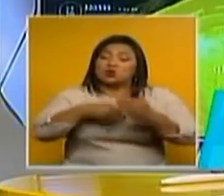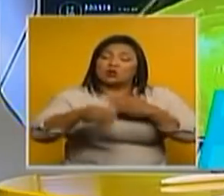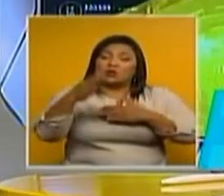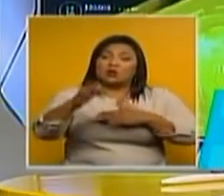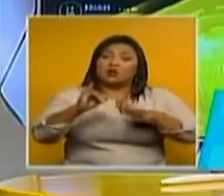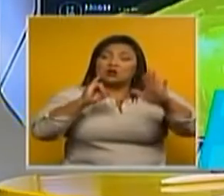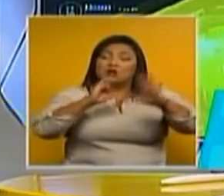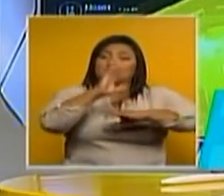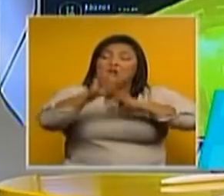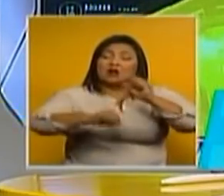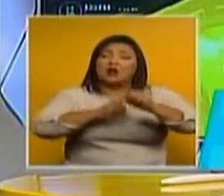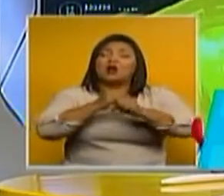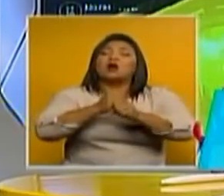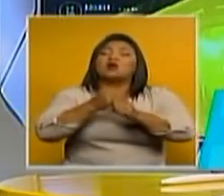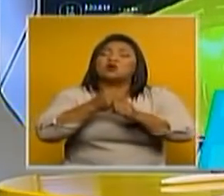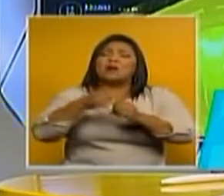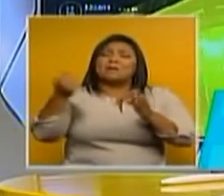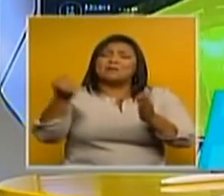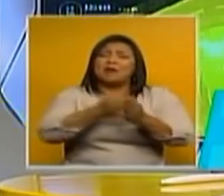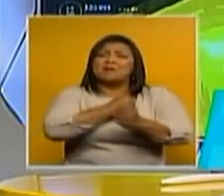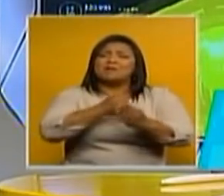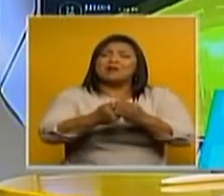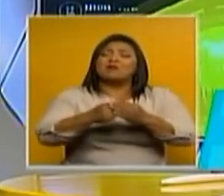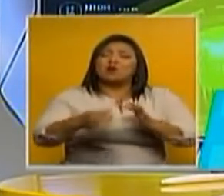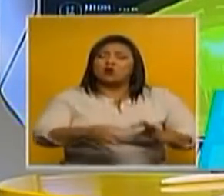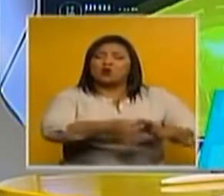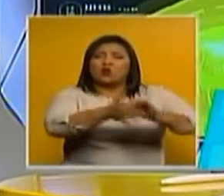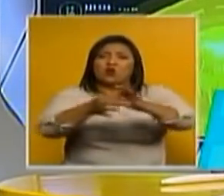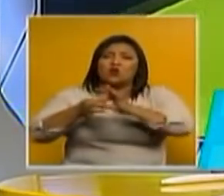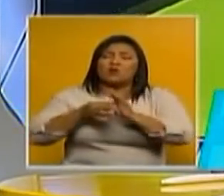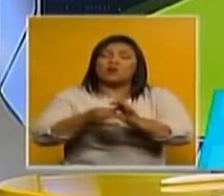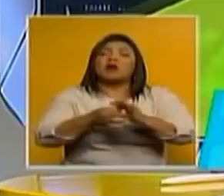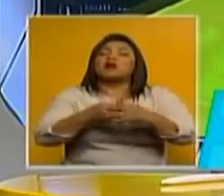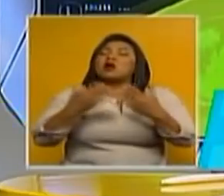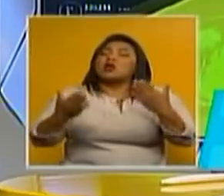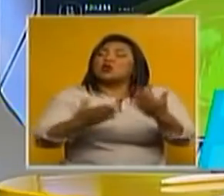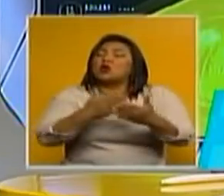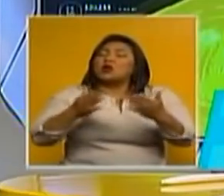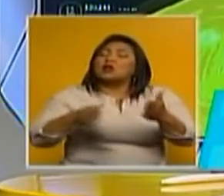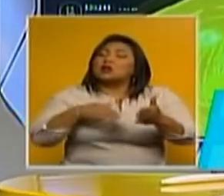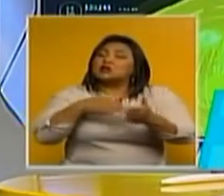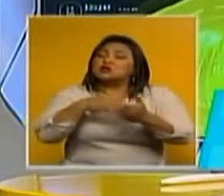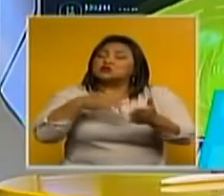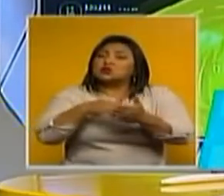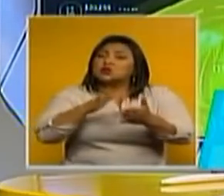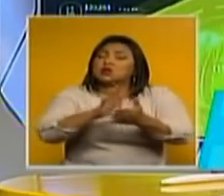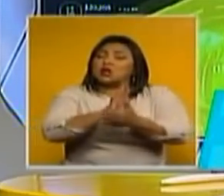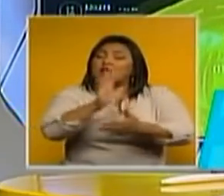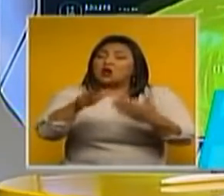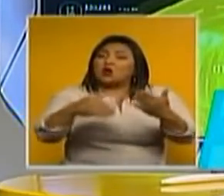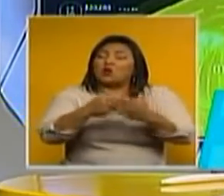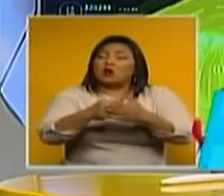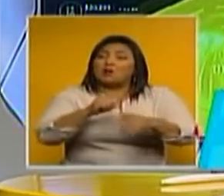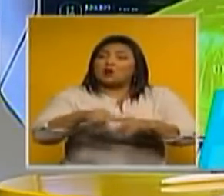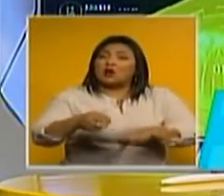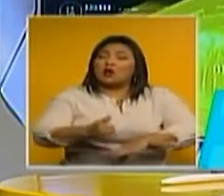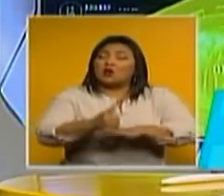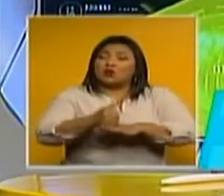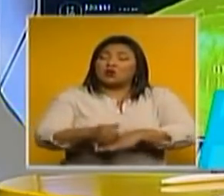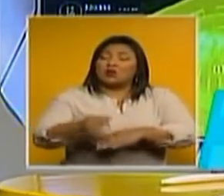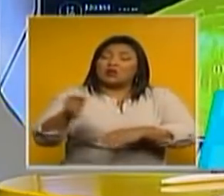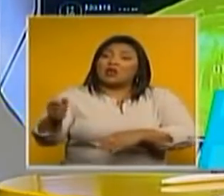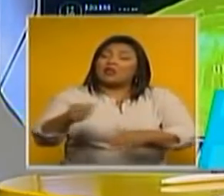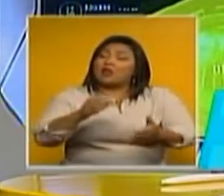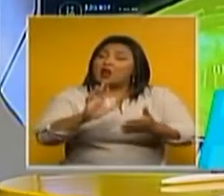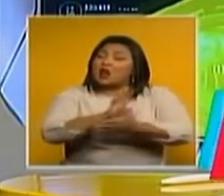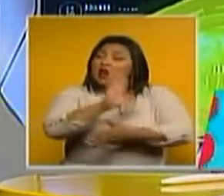6 años ha sufrido varios ataques a golpes por parte de sus compañeros en la institución educativa donde estudia. Sin embargo, la autoridad del plantel asegura que